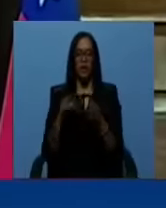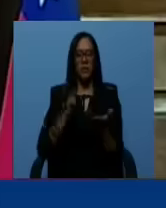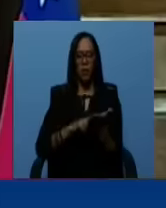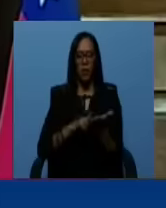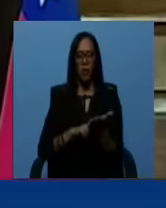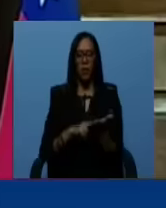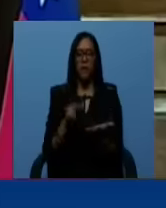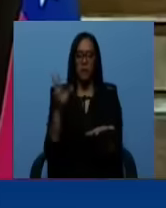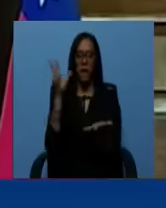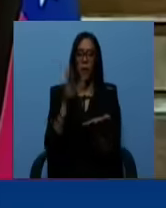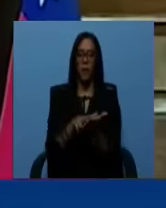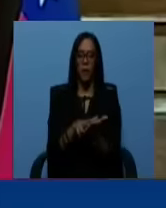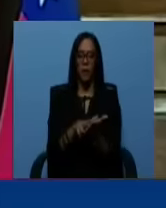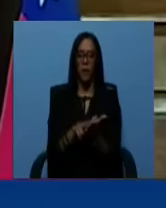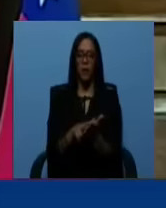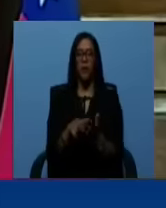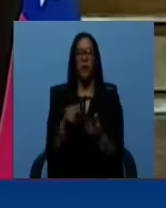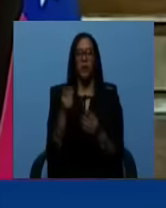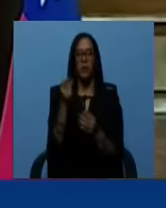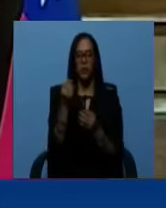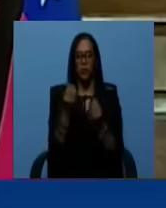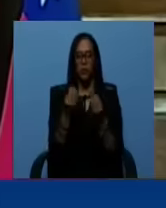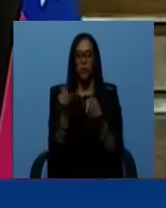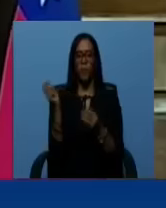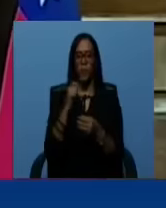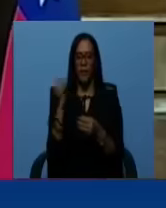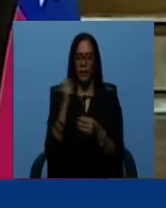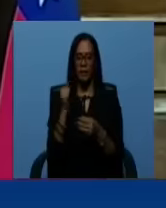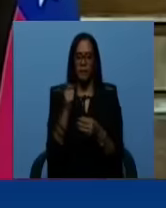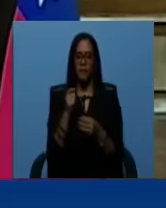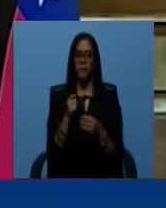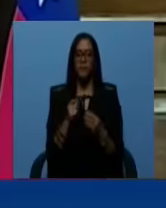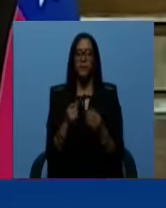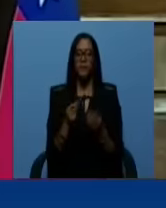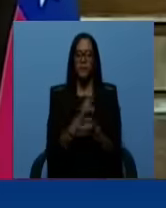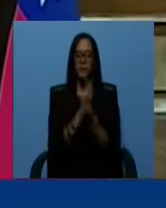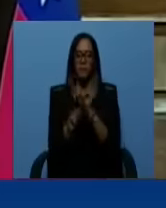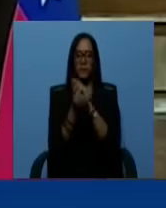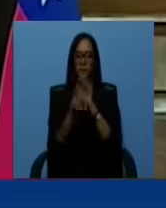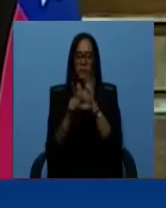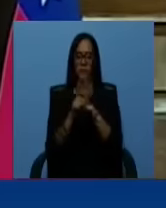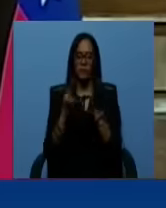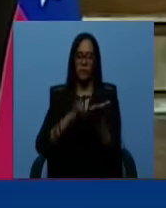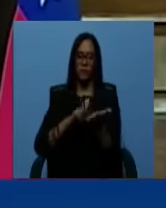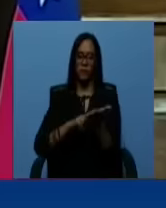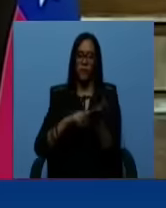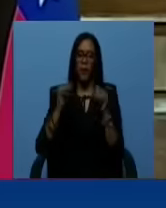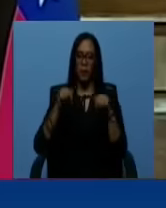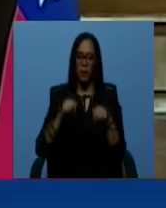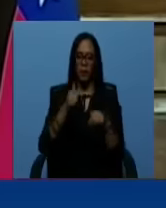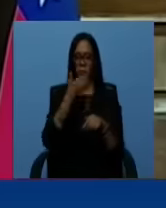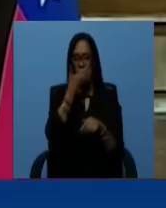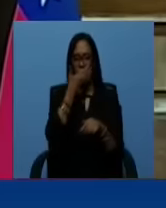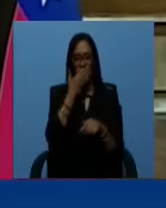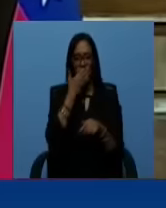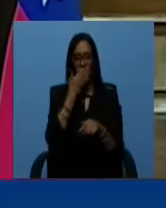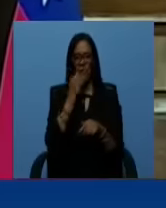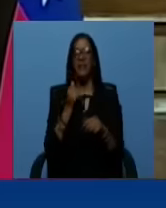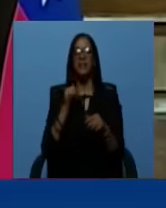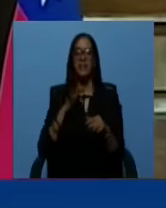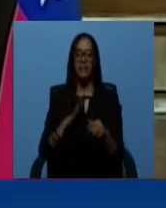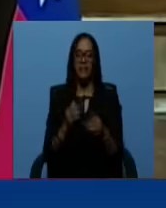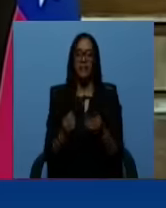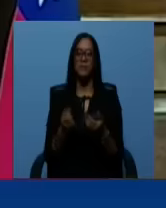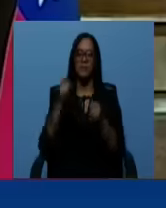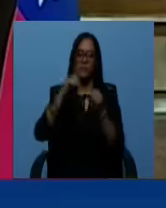aprobó no hace muchos meses una reforma a la ley de seguro y hoy se está suscribiendo por parte del